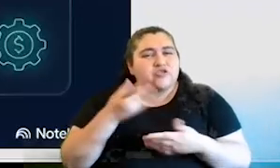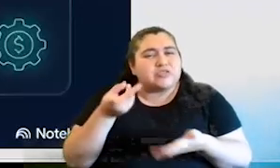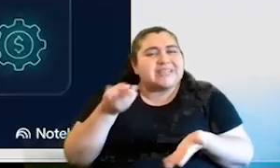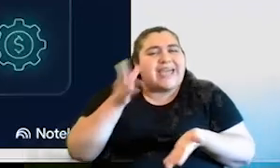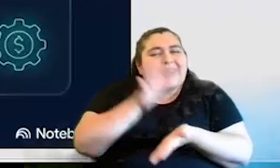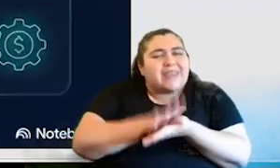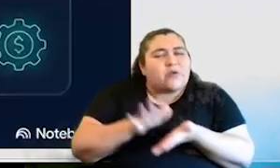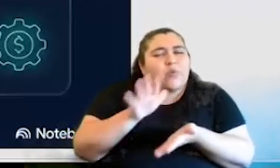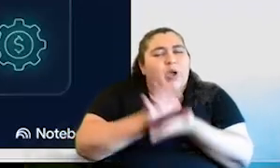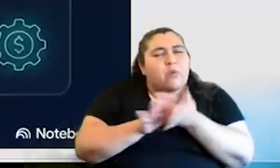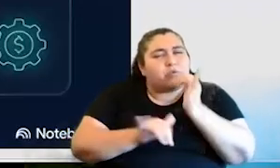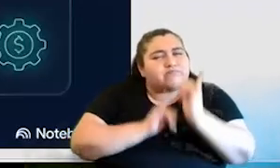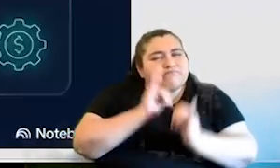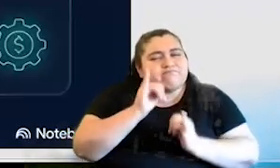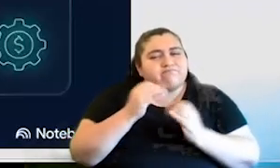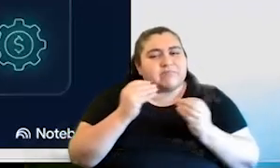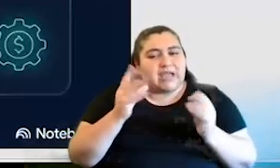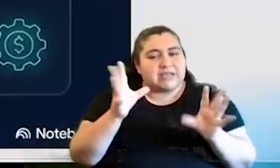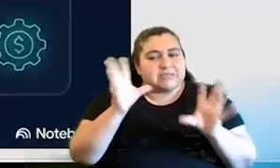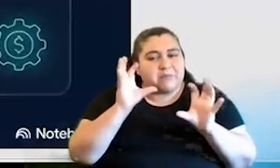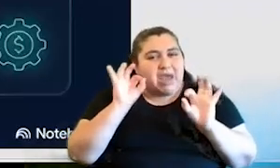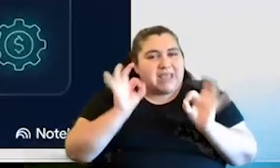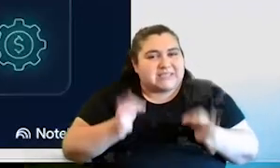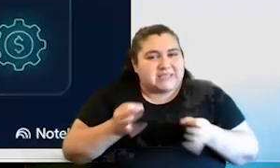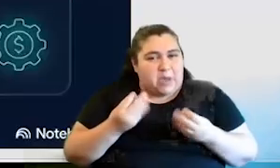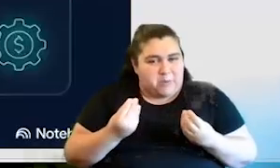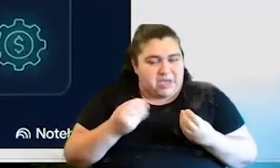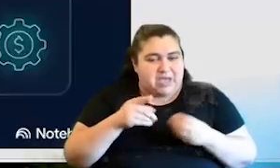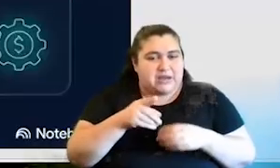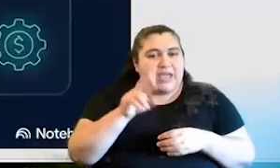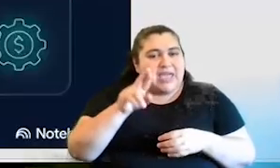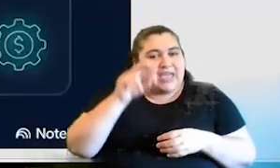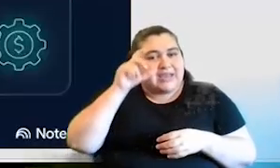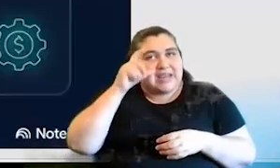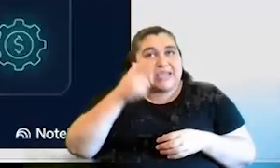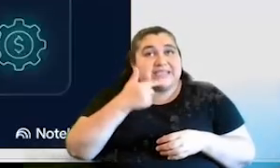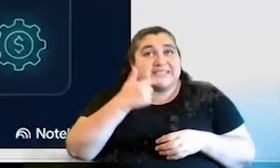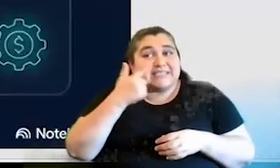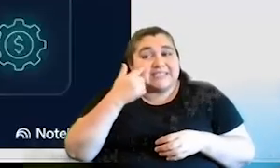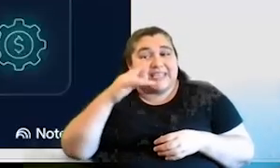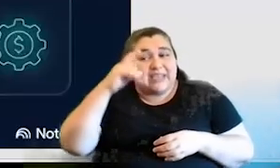en qué casos un sujeto es residente o no, nos parece muy importante.